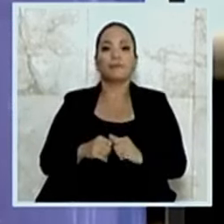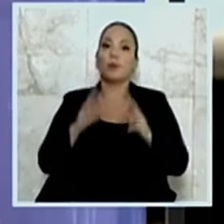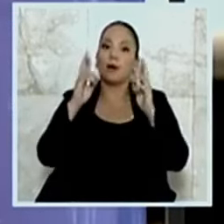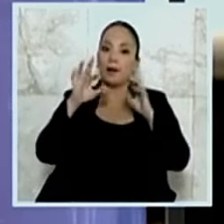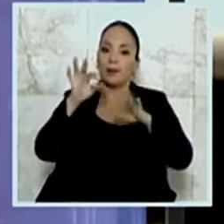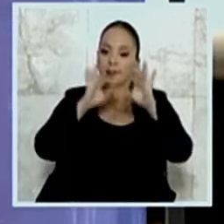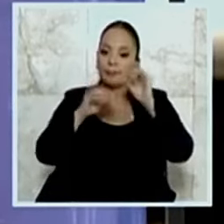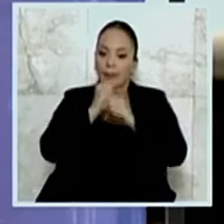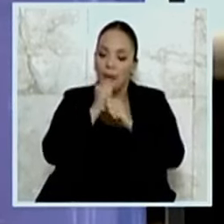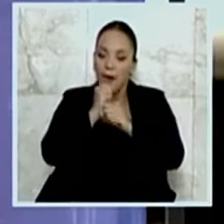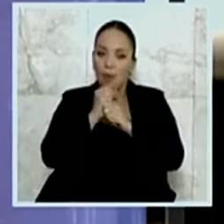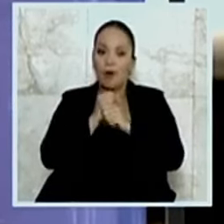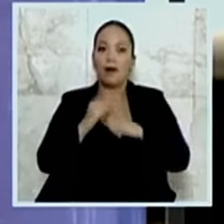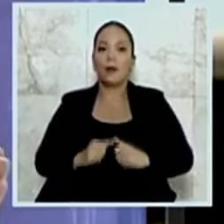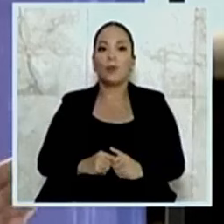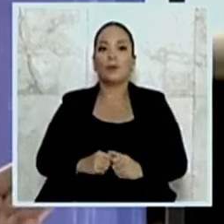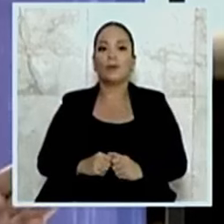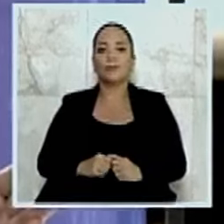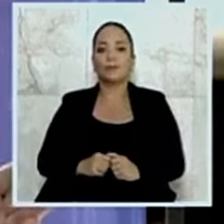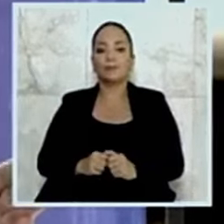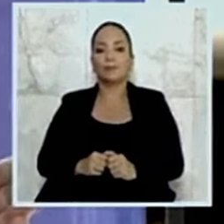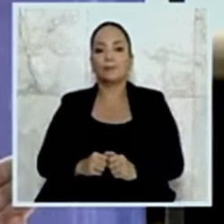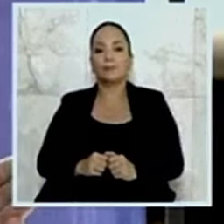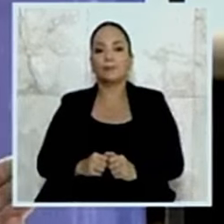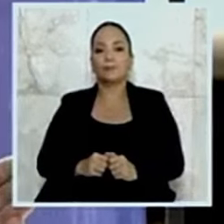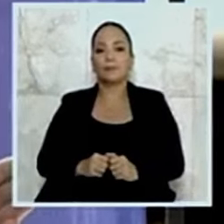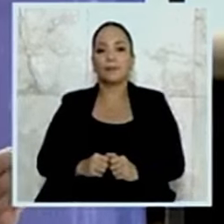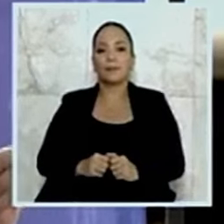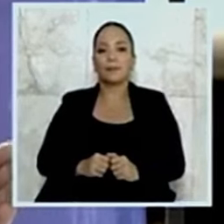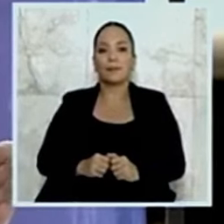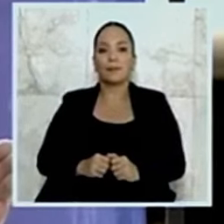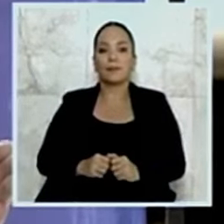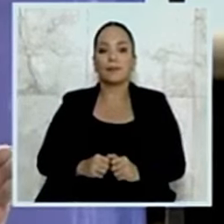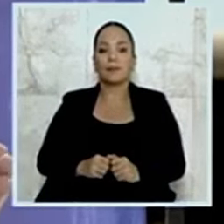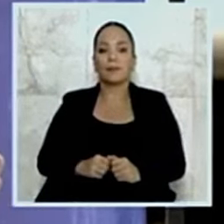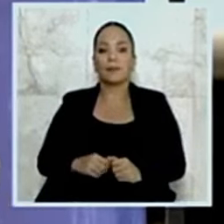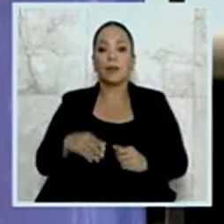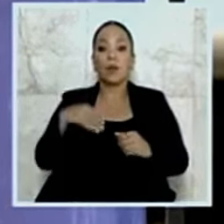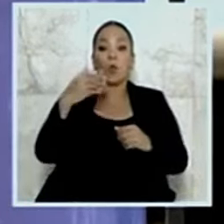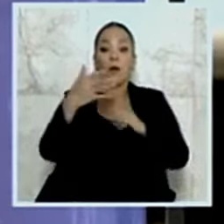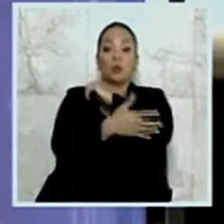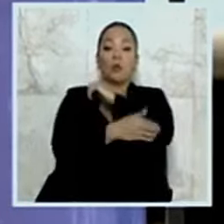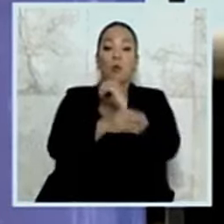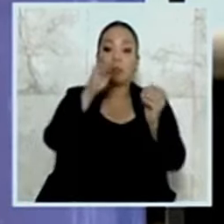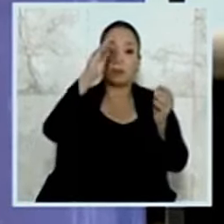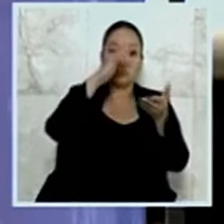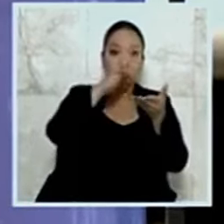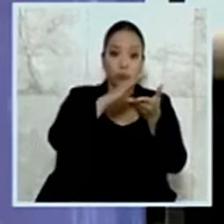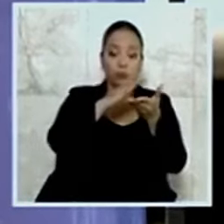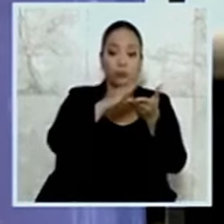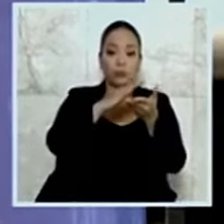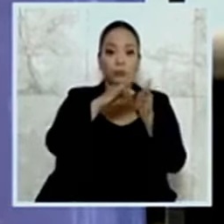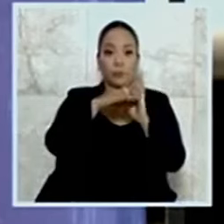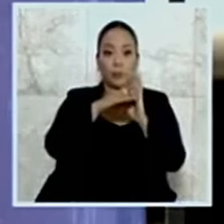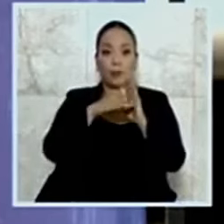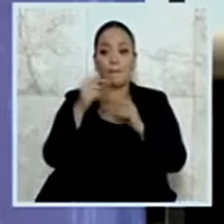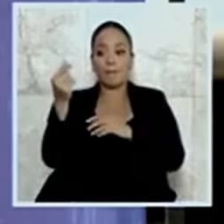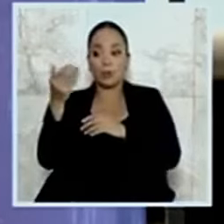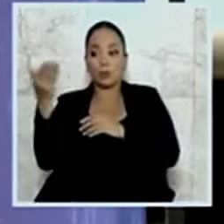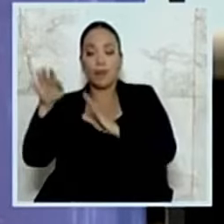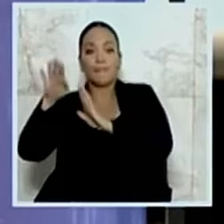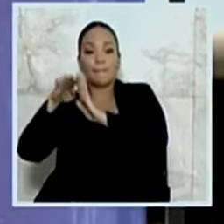Costa Rica? Obviamente. La pobreza esperamos baje conforme baja el desempleo,